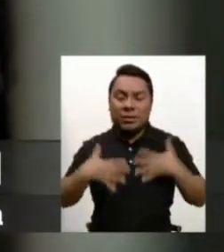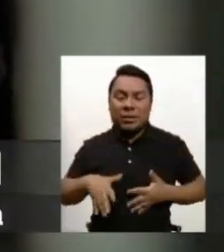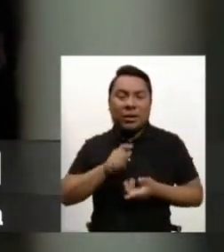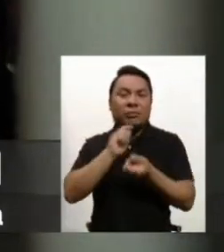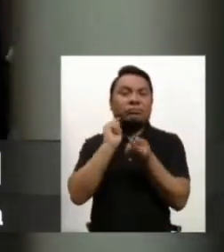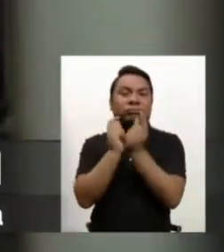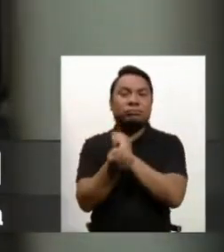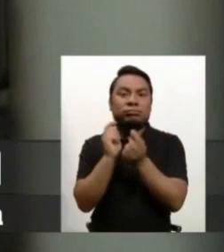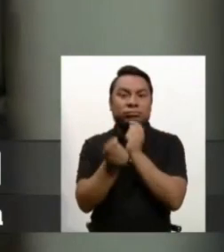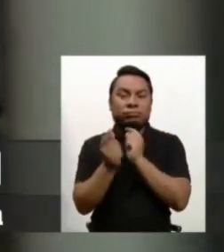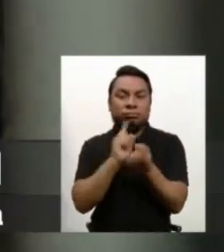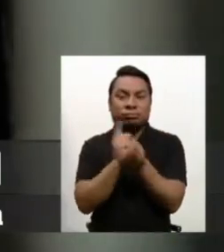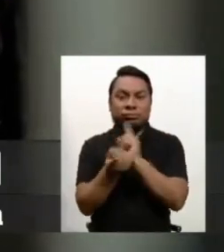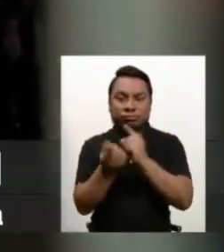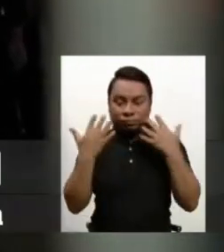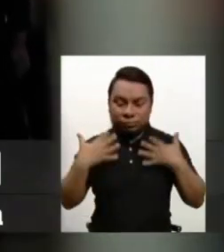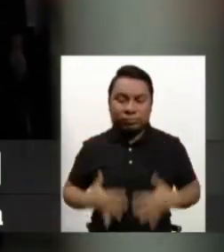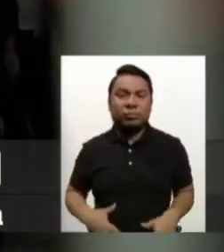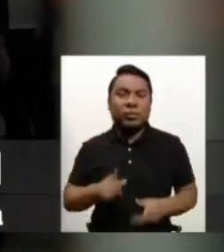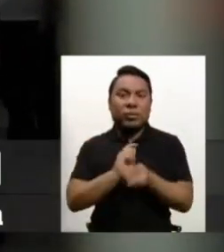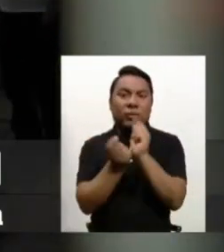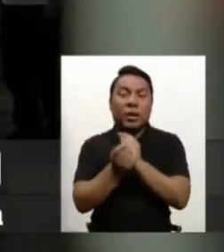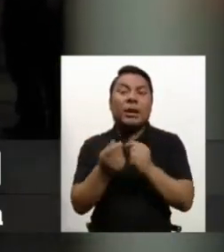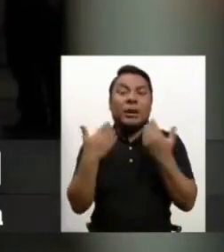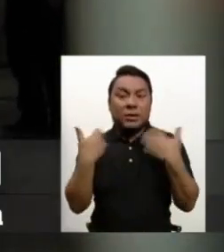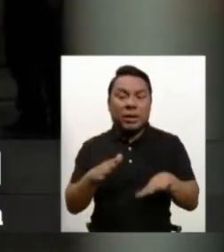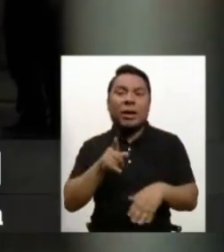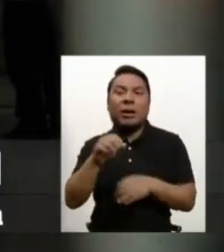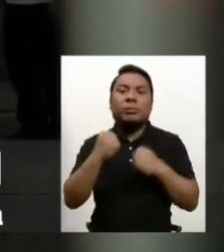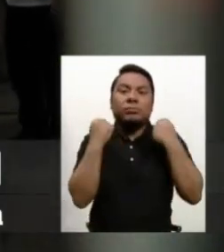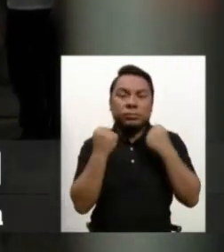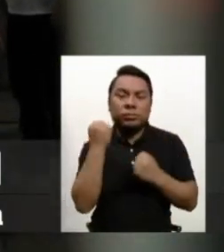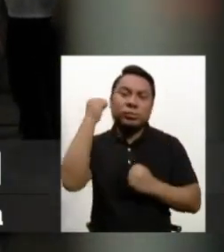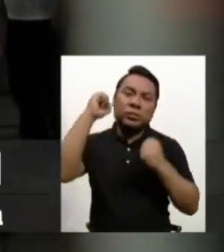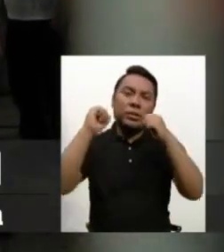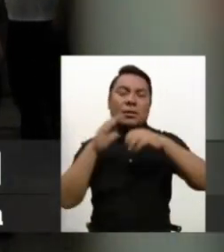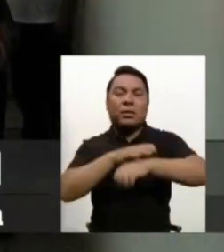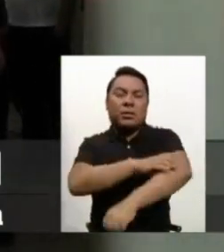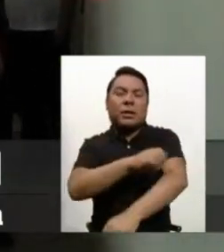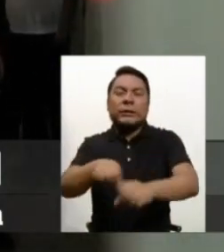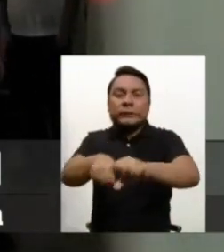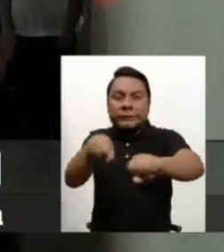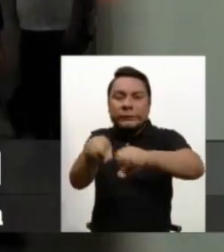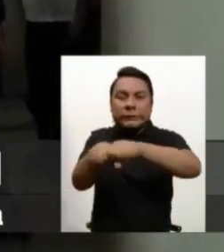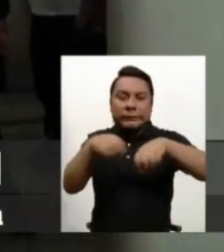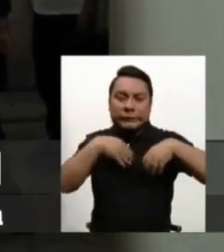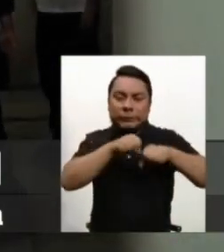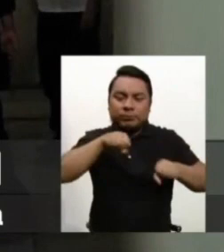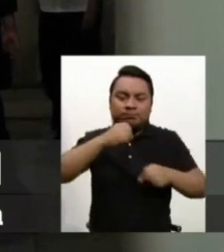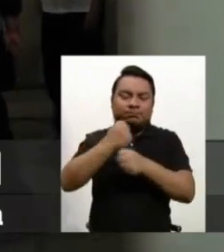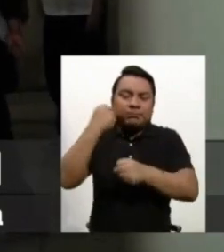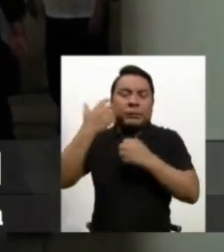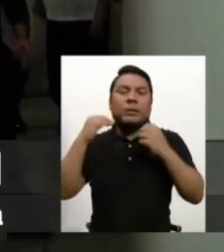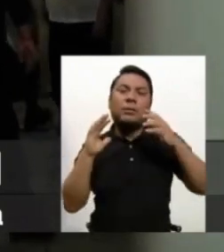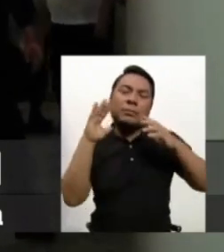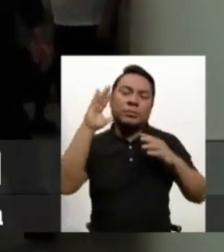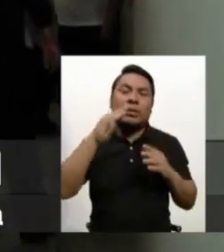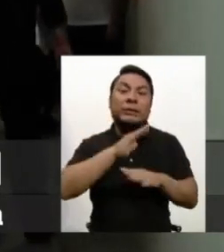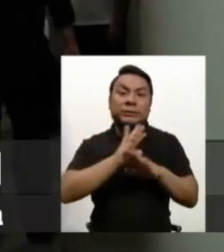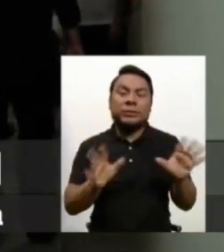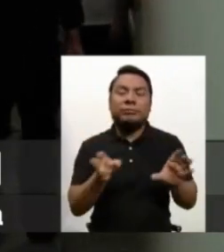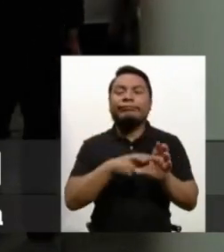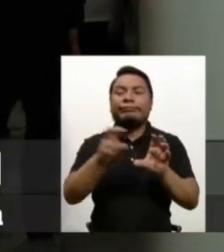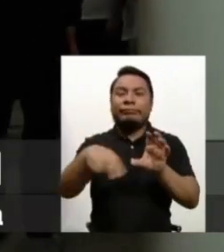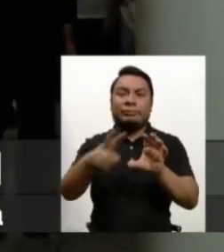iniciar ya todo el acto de calentamiento del equipo peruano aquí en el Estadio